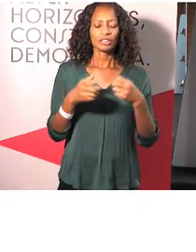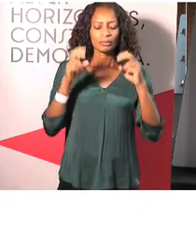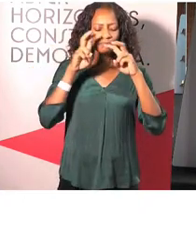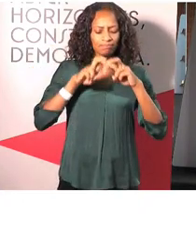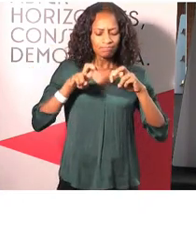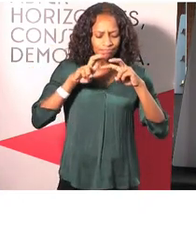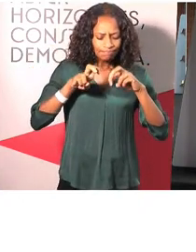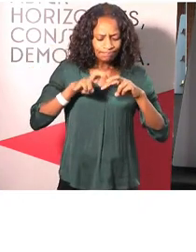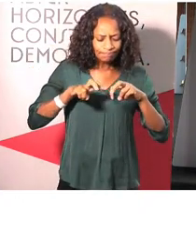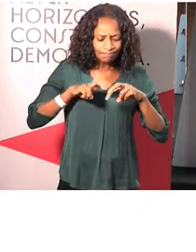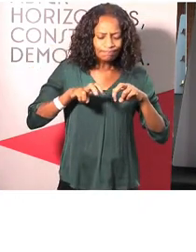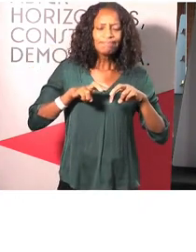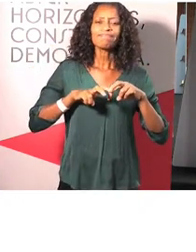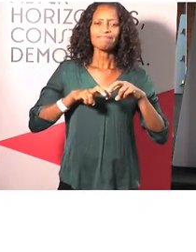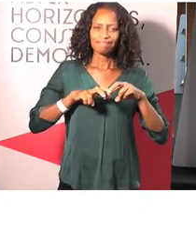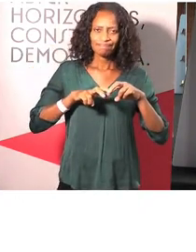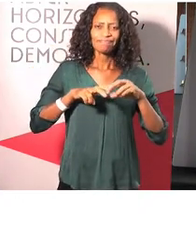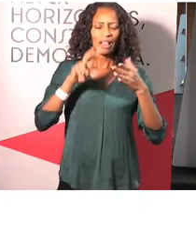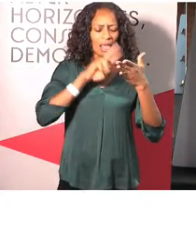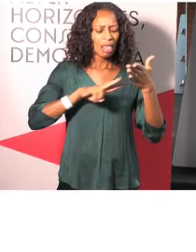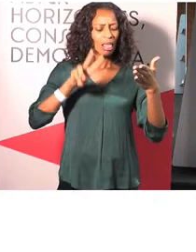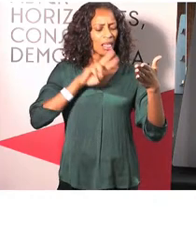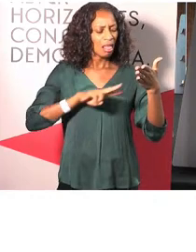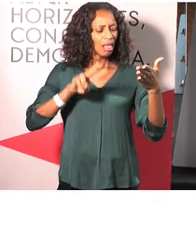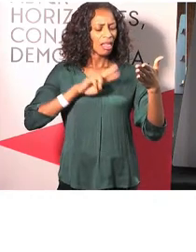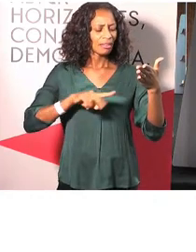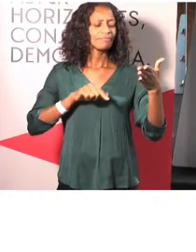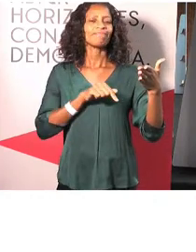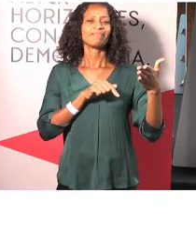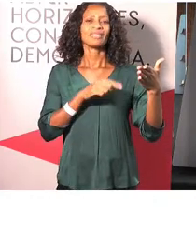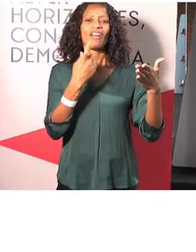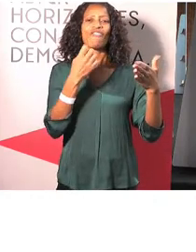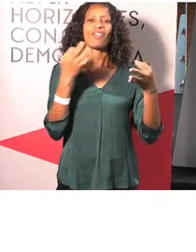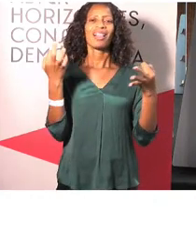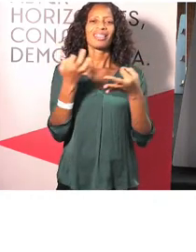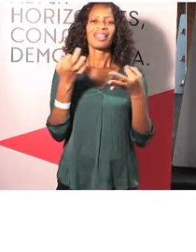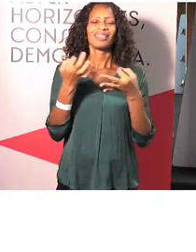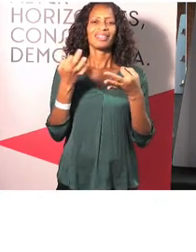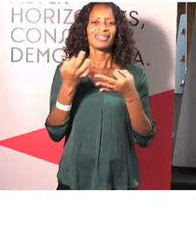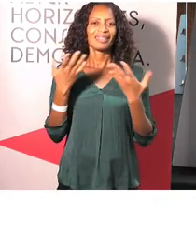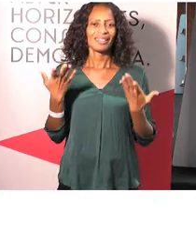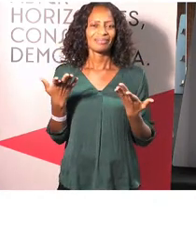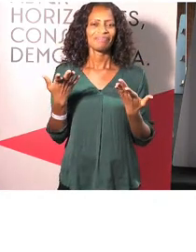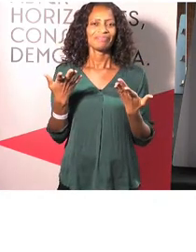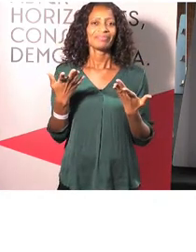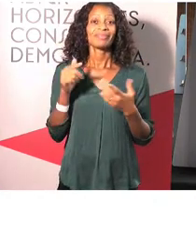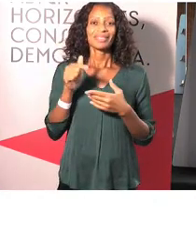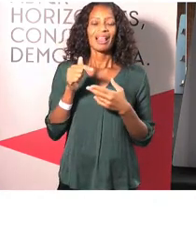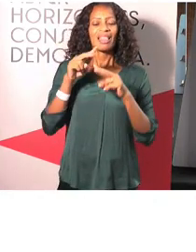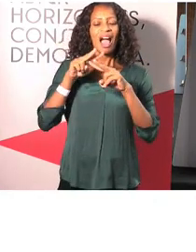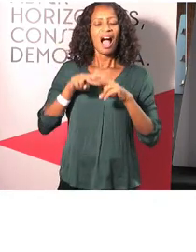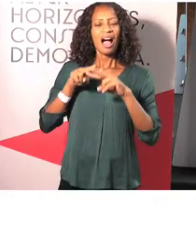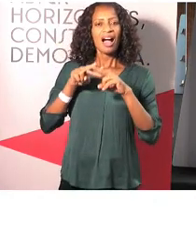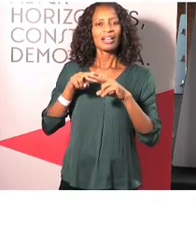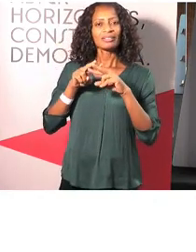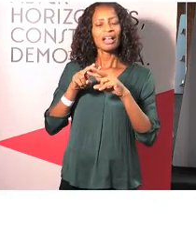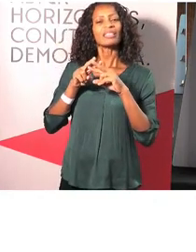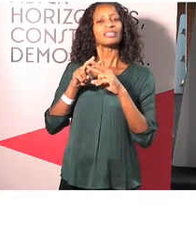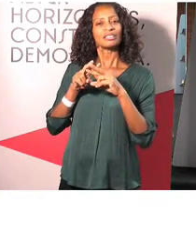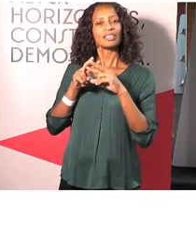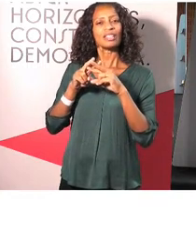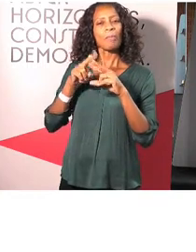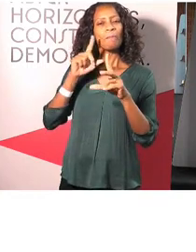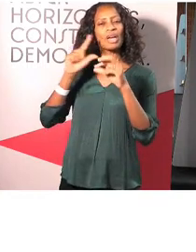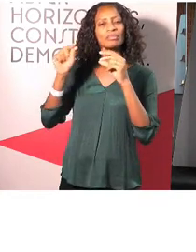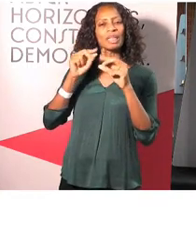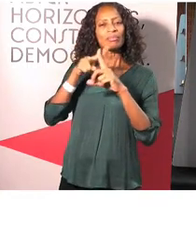habido una falta en general de los posicionamientos de izquierda, pero sobre todo había una falta de análisis con perspectiva de género y